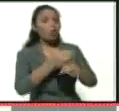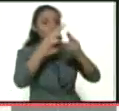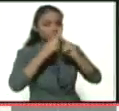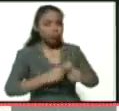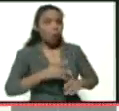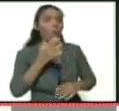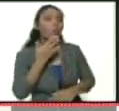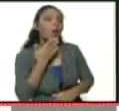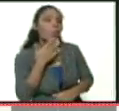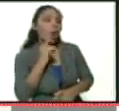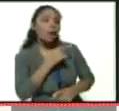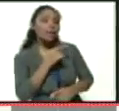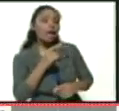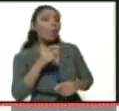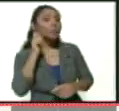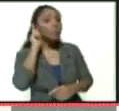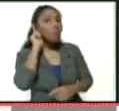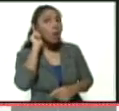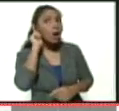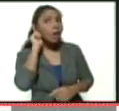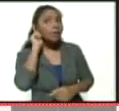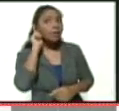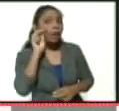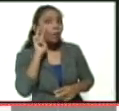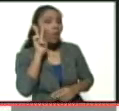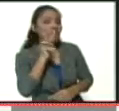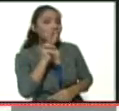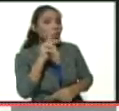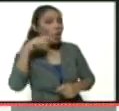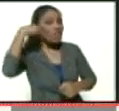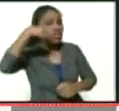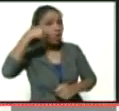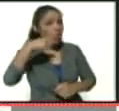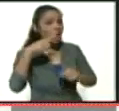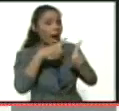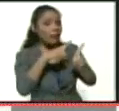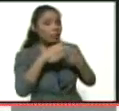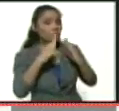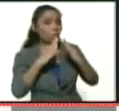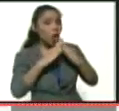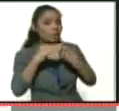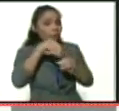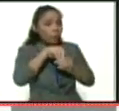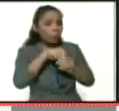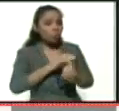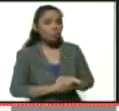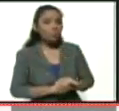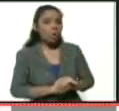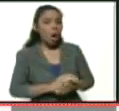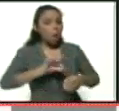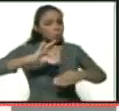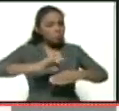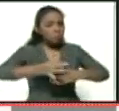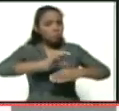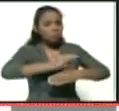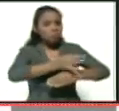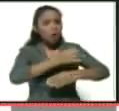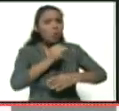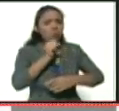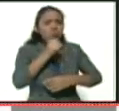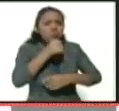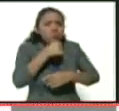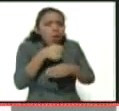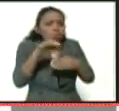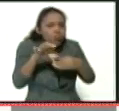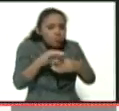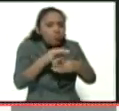ejemplo, estas mujeres, presidente, que hemos visto tantos videos de ellas en sus casas, cosiendo, unas abuelitas cosiendo,